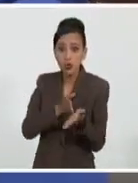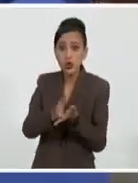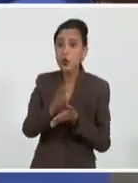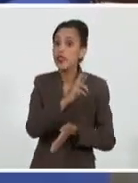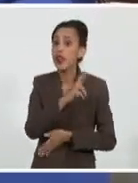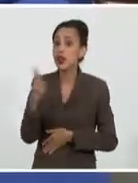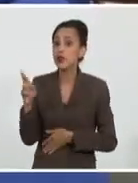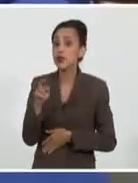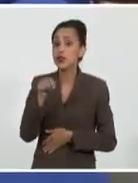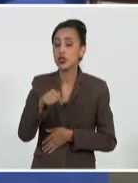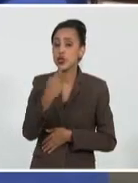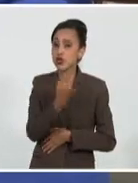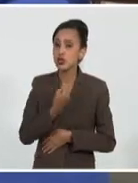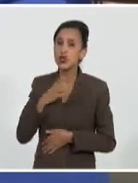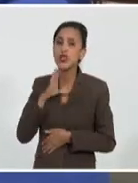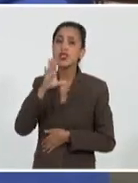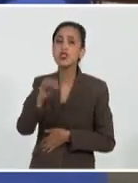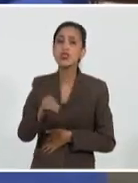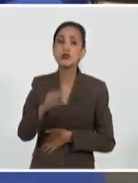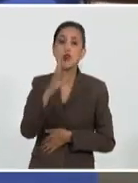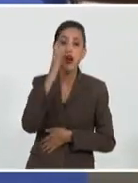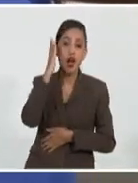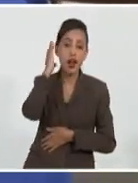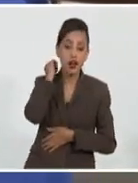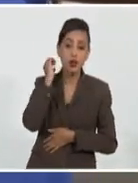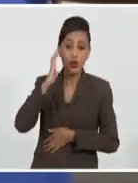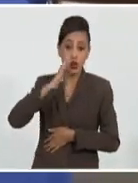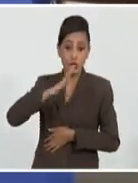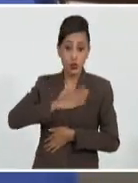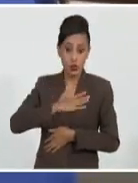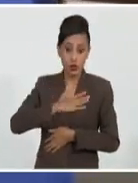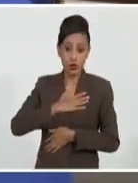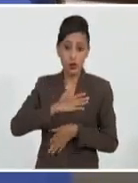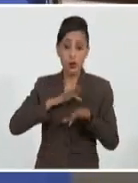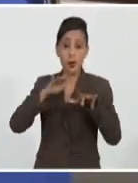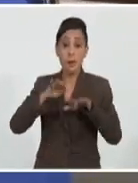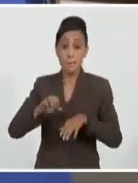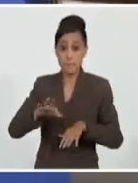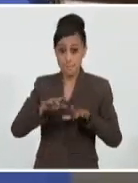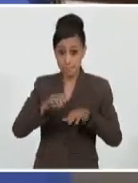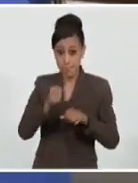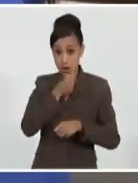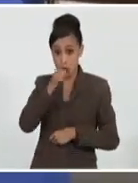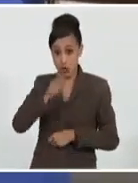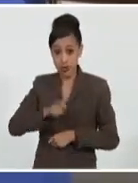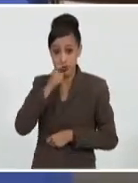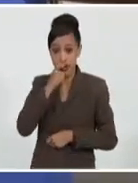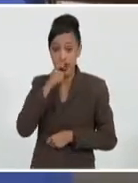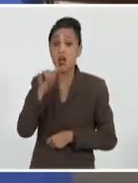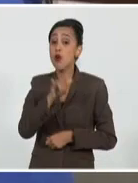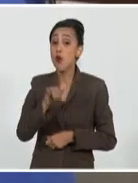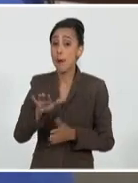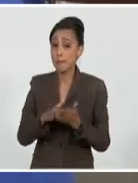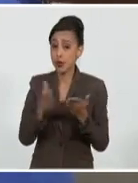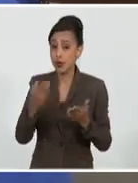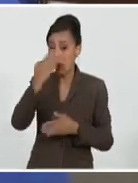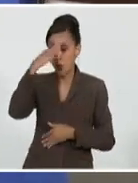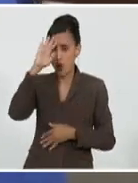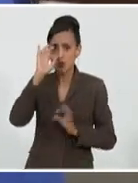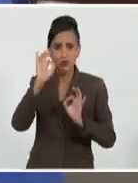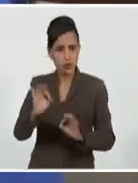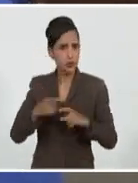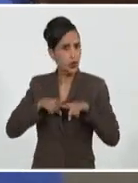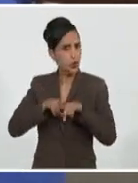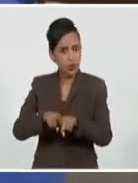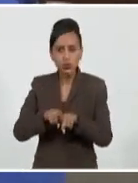Y le decimos a Raúl que nuestros periodistas cubanos van a estar, estuvieron y estarán siempre al